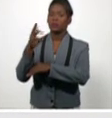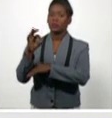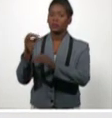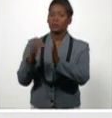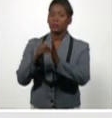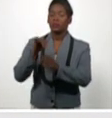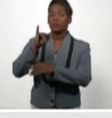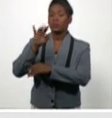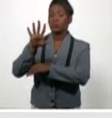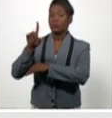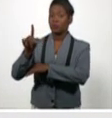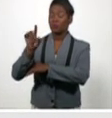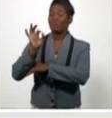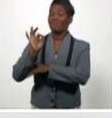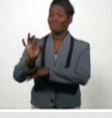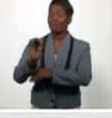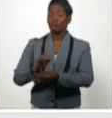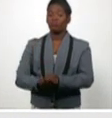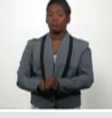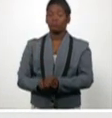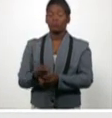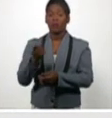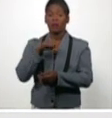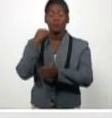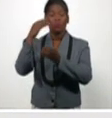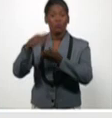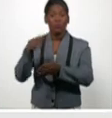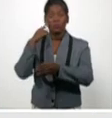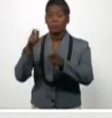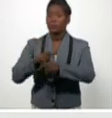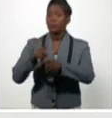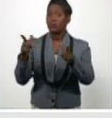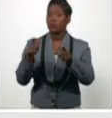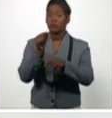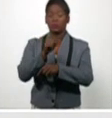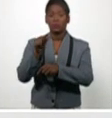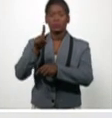22.630.651, y ayer fallecieron también un número elevado de personas,